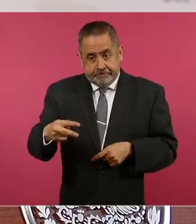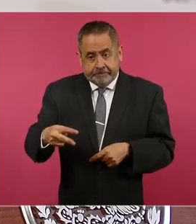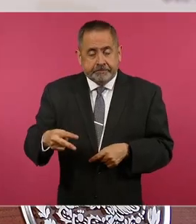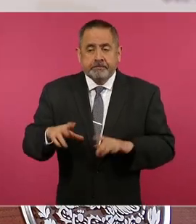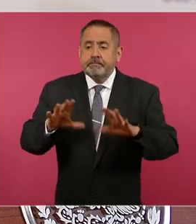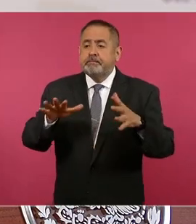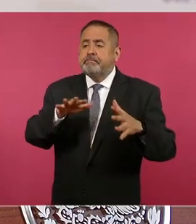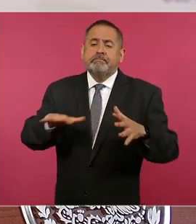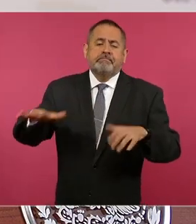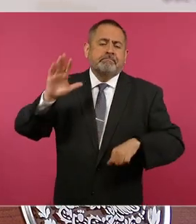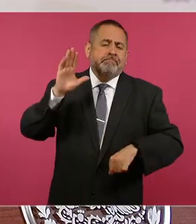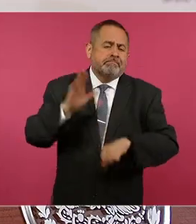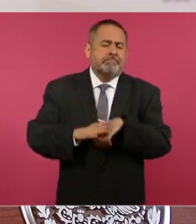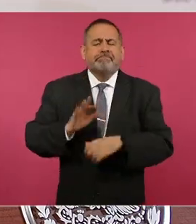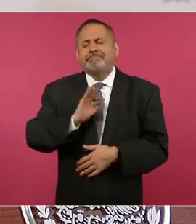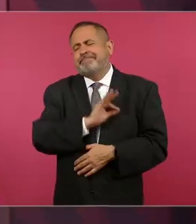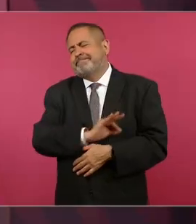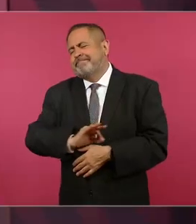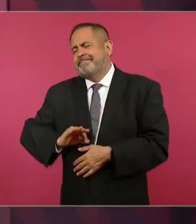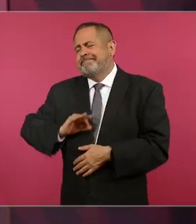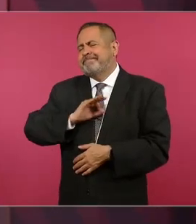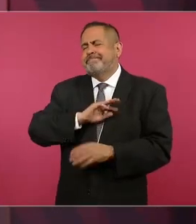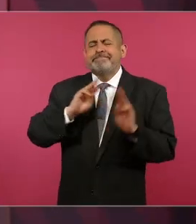los pueblos más felices del mundo